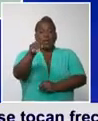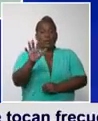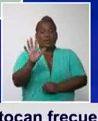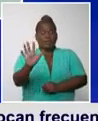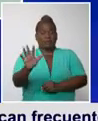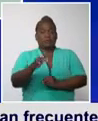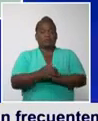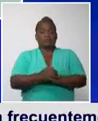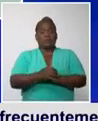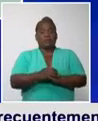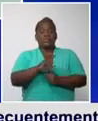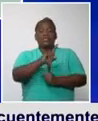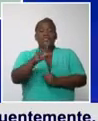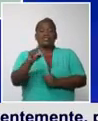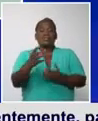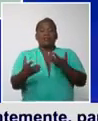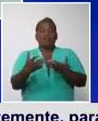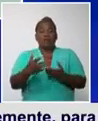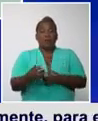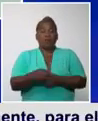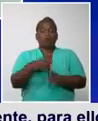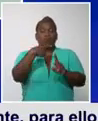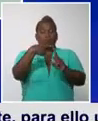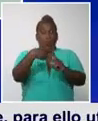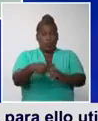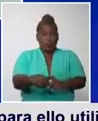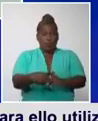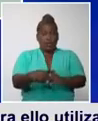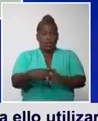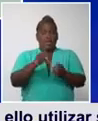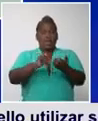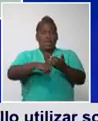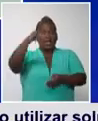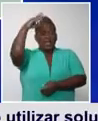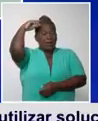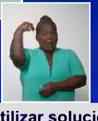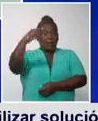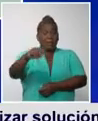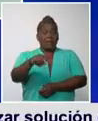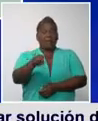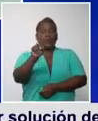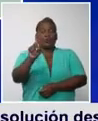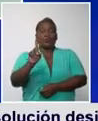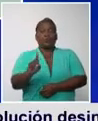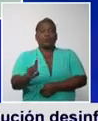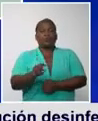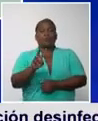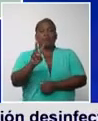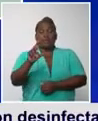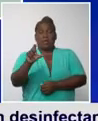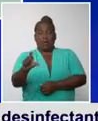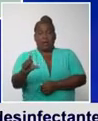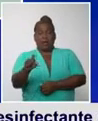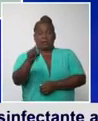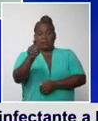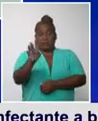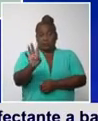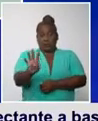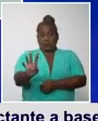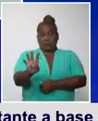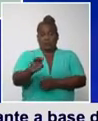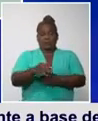y Cienfuegos, Cruces y Palmira con 1 cada uno. Villa Clara, 14 casos